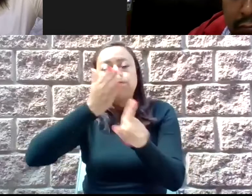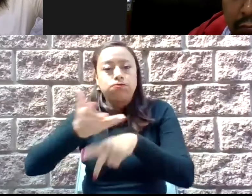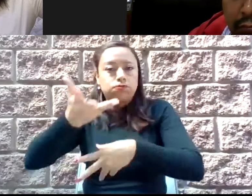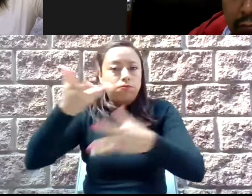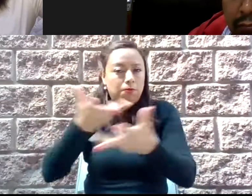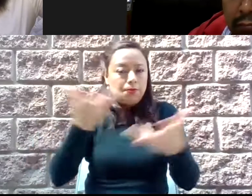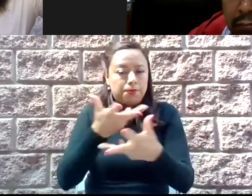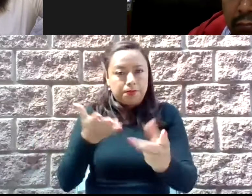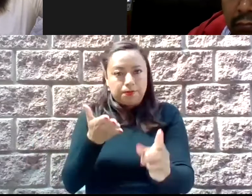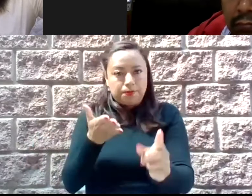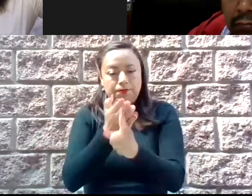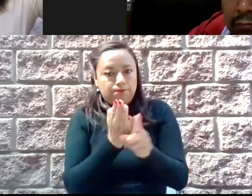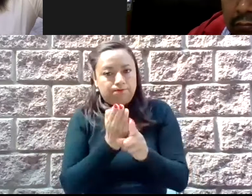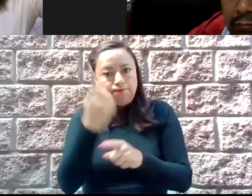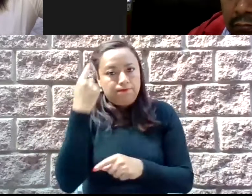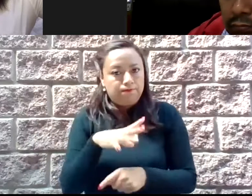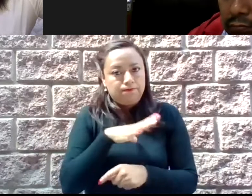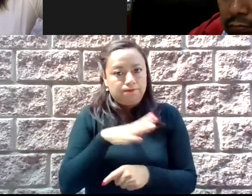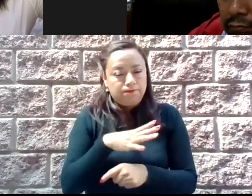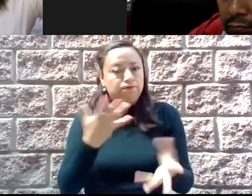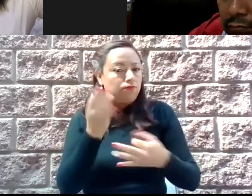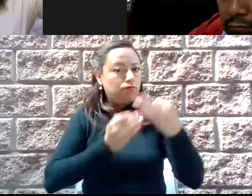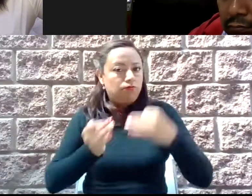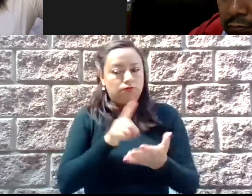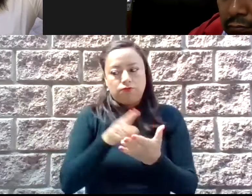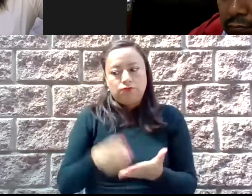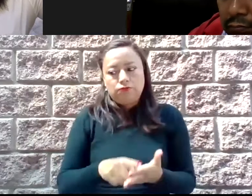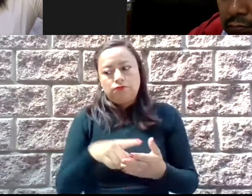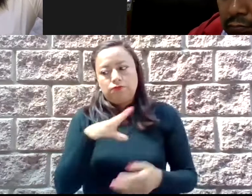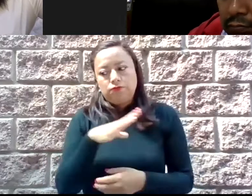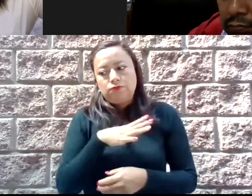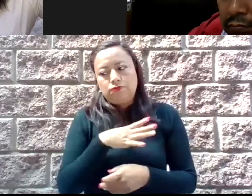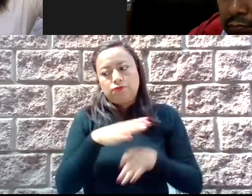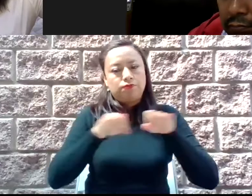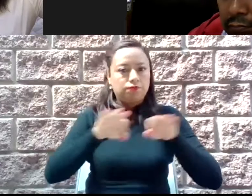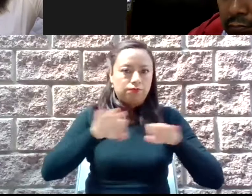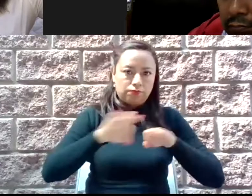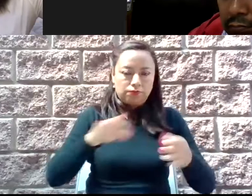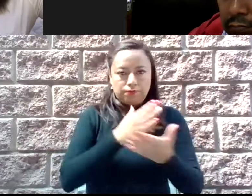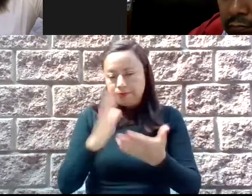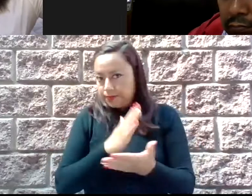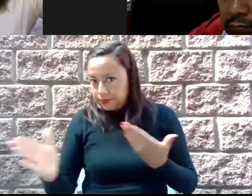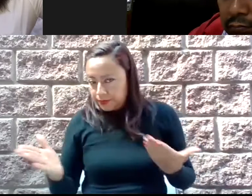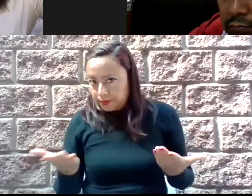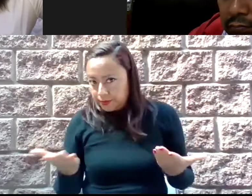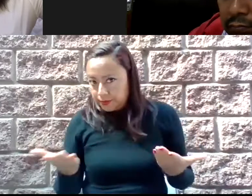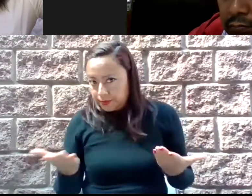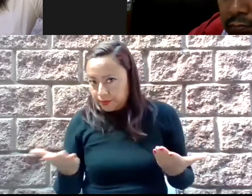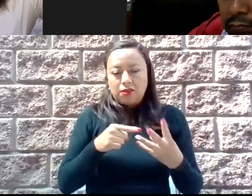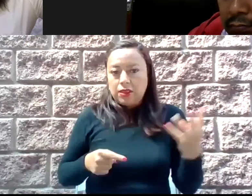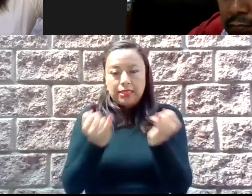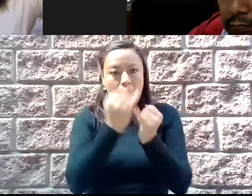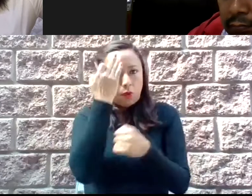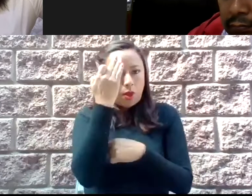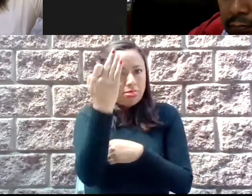estabilidad laboral y todos los derechos inherentes al trabajo y eliminar la precariedad y la temporalidad excesiva de las personas